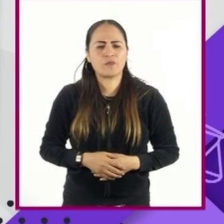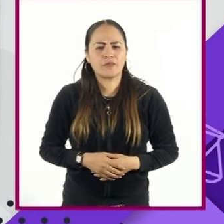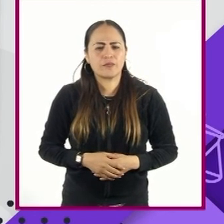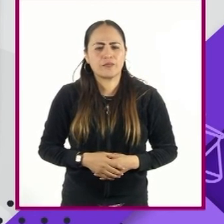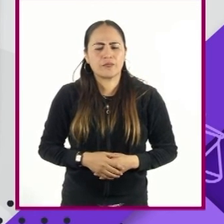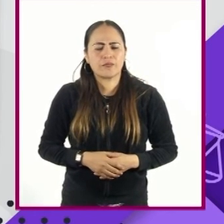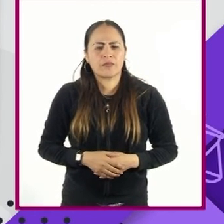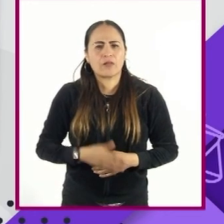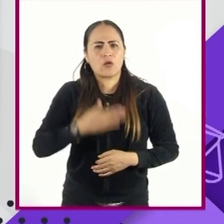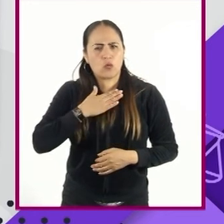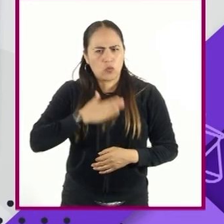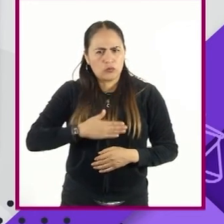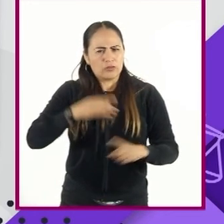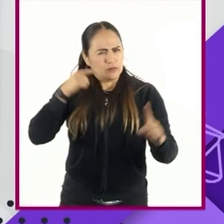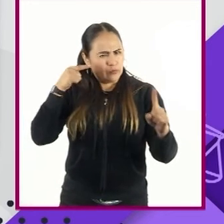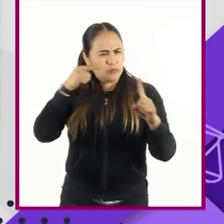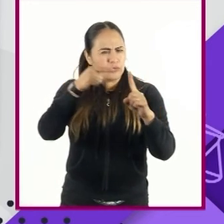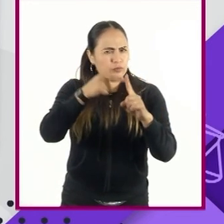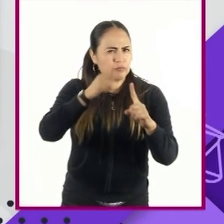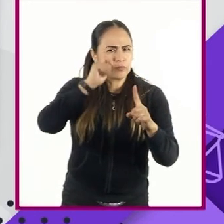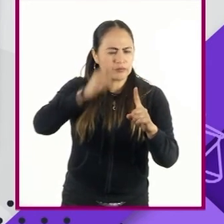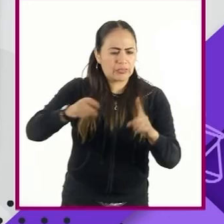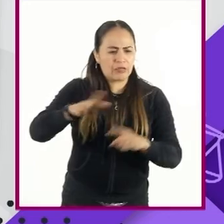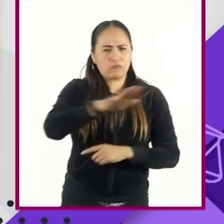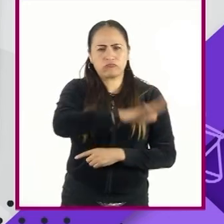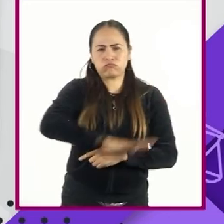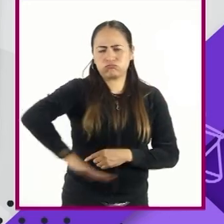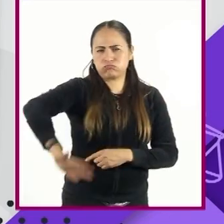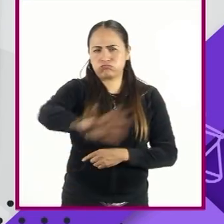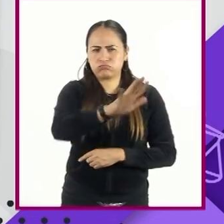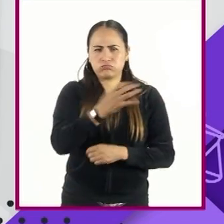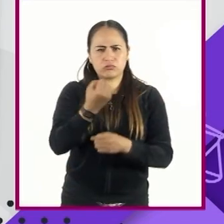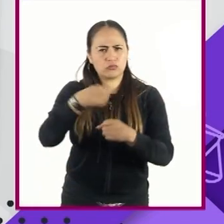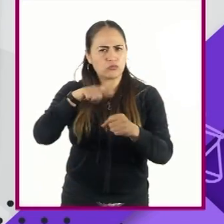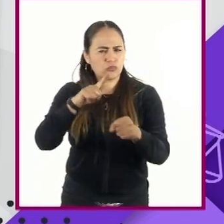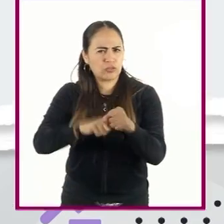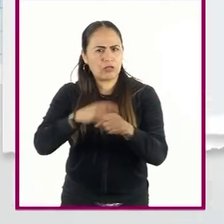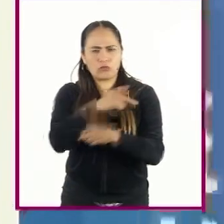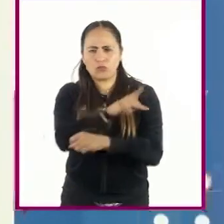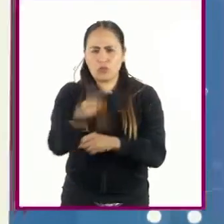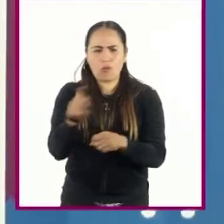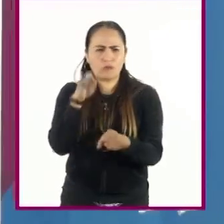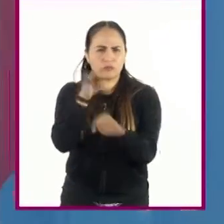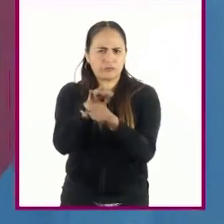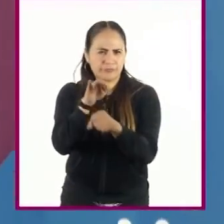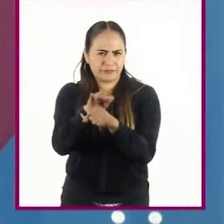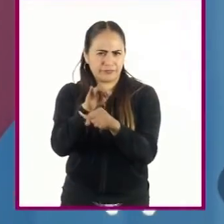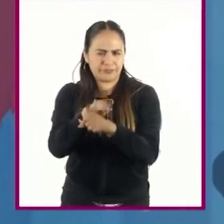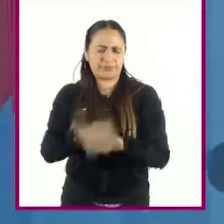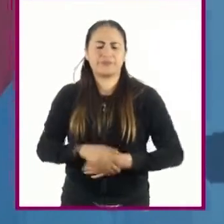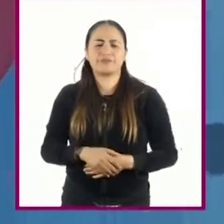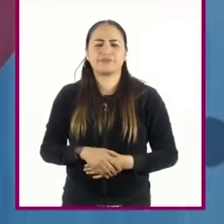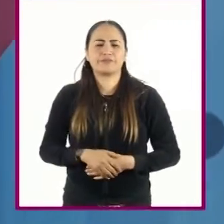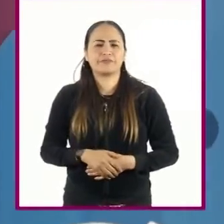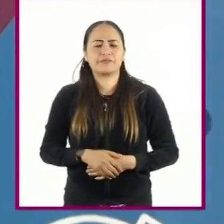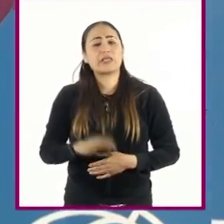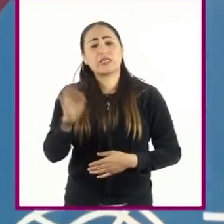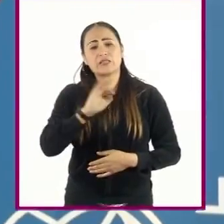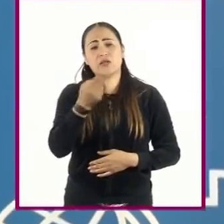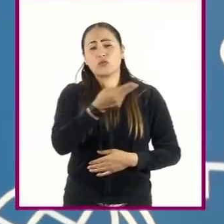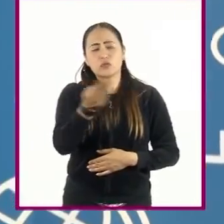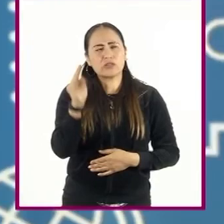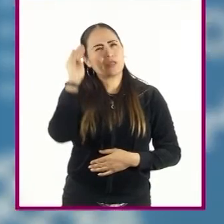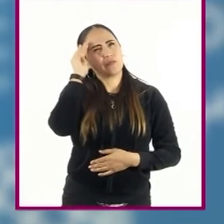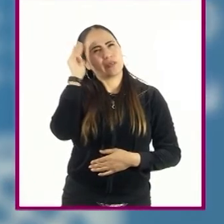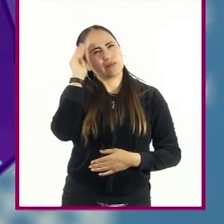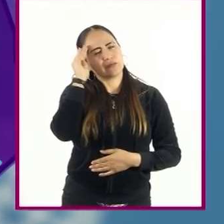justicia es el bien común, es decir, el bienestar social. Tal vez ahora ya podemos reflexionar en